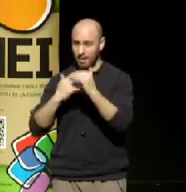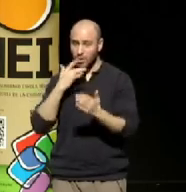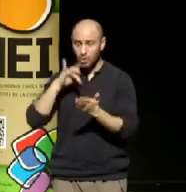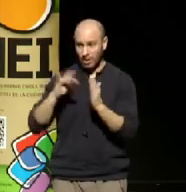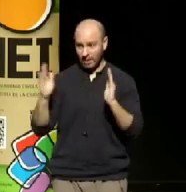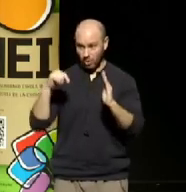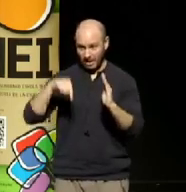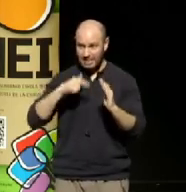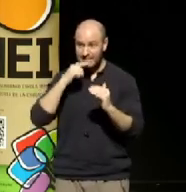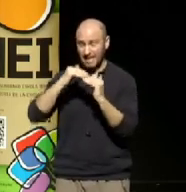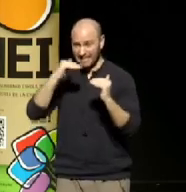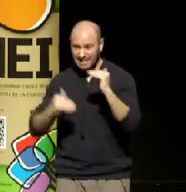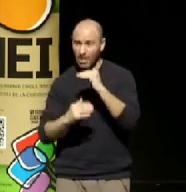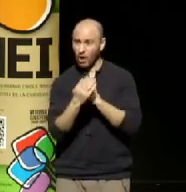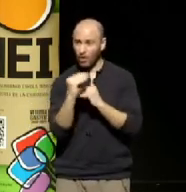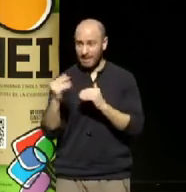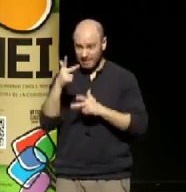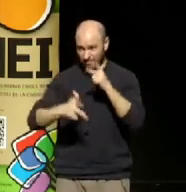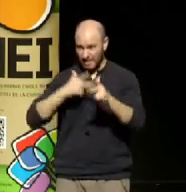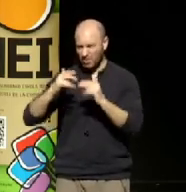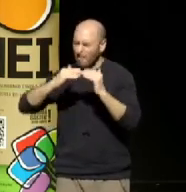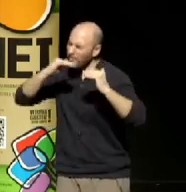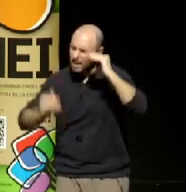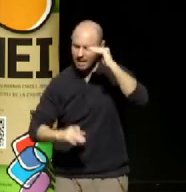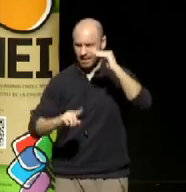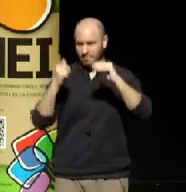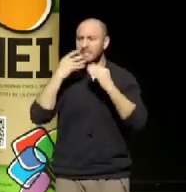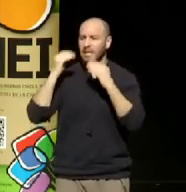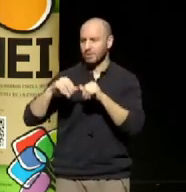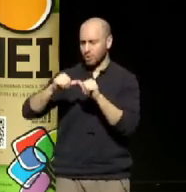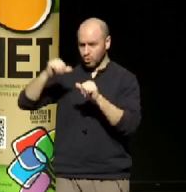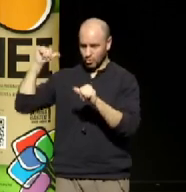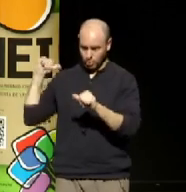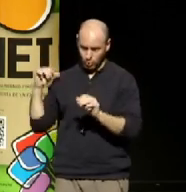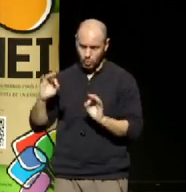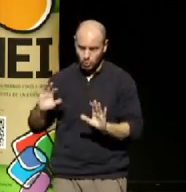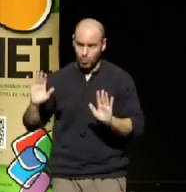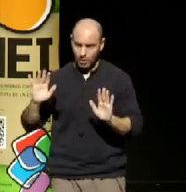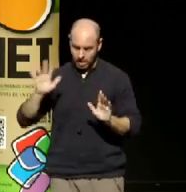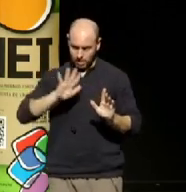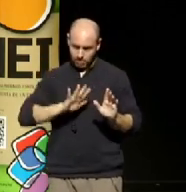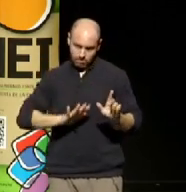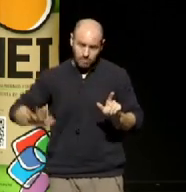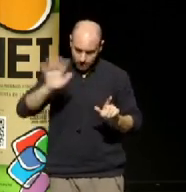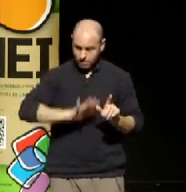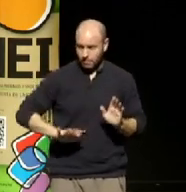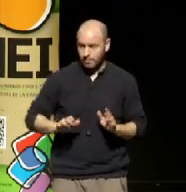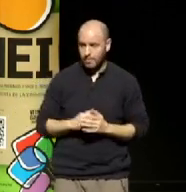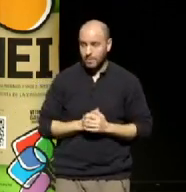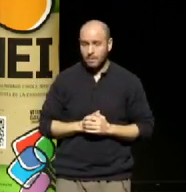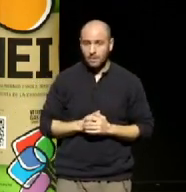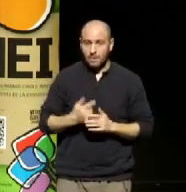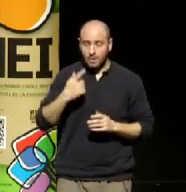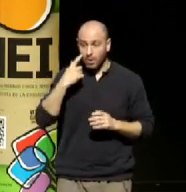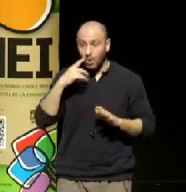vascos más desigual entre sí de todas las que han venido jamás a poblar este estado. Ojo,